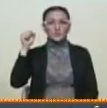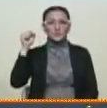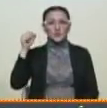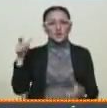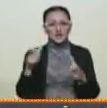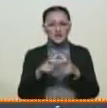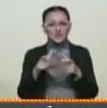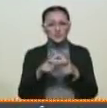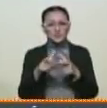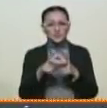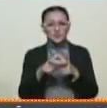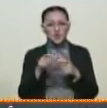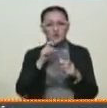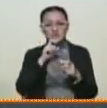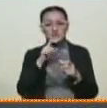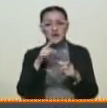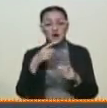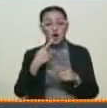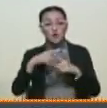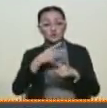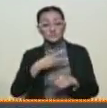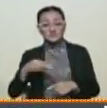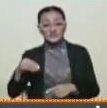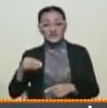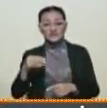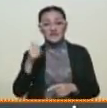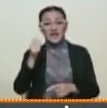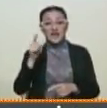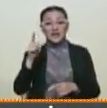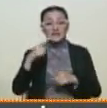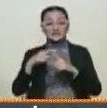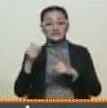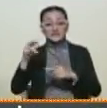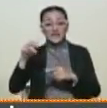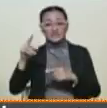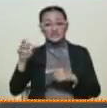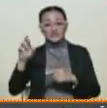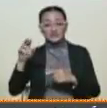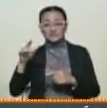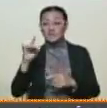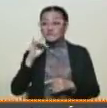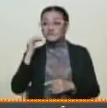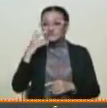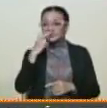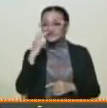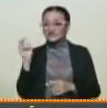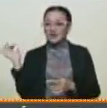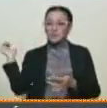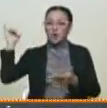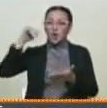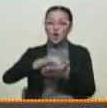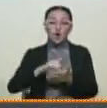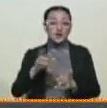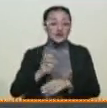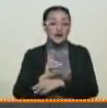reunión que sostuvo con su homólogo de Belarus, Alexander Lukashenko, luego de esta visita relámpago, además afianzando